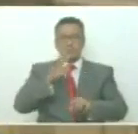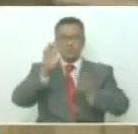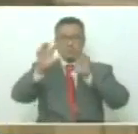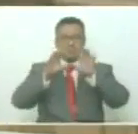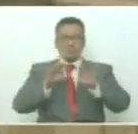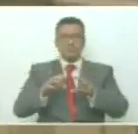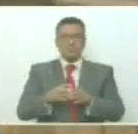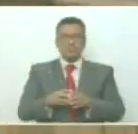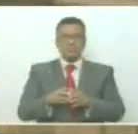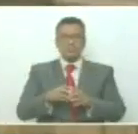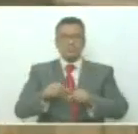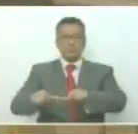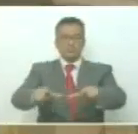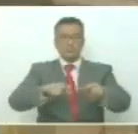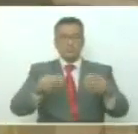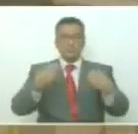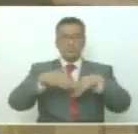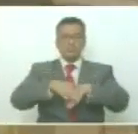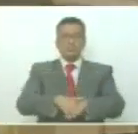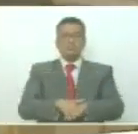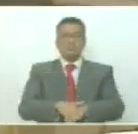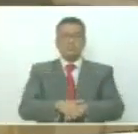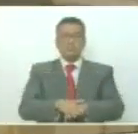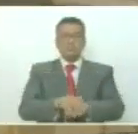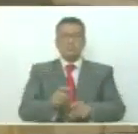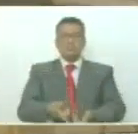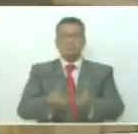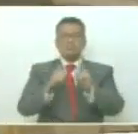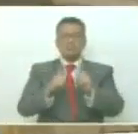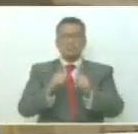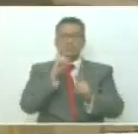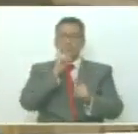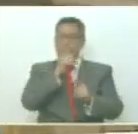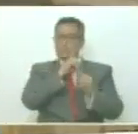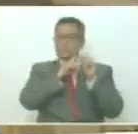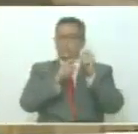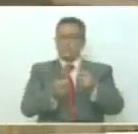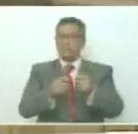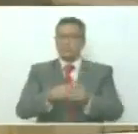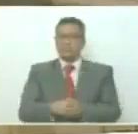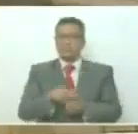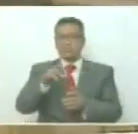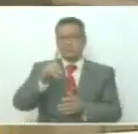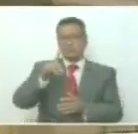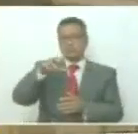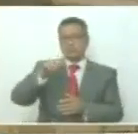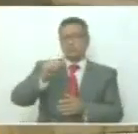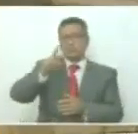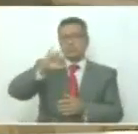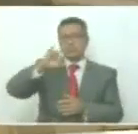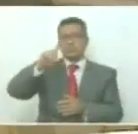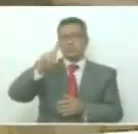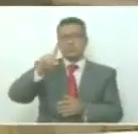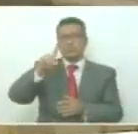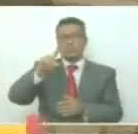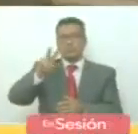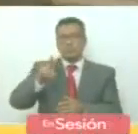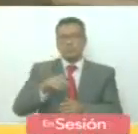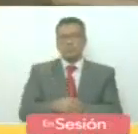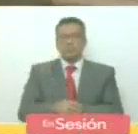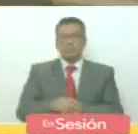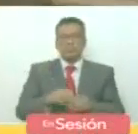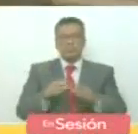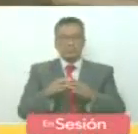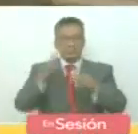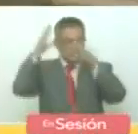Exterior, Soberanía e Integración, mediante el cual autoriza el nombramiento del ciudadano David Nieves Velázquez Caraballo